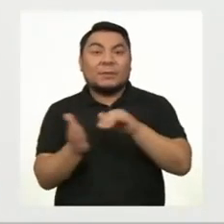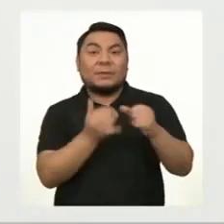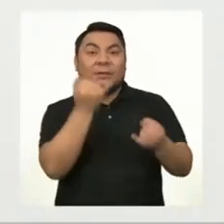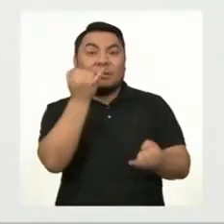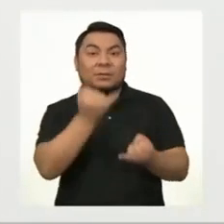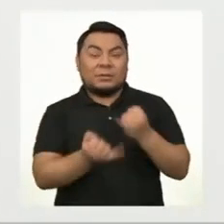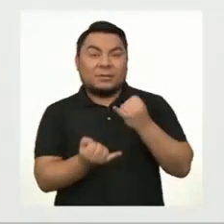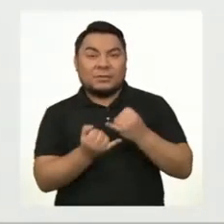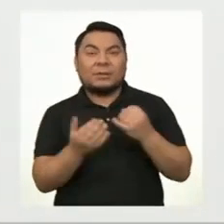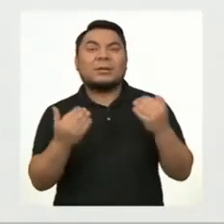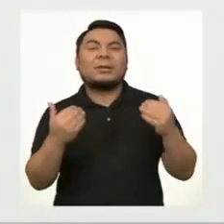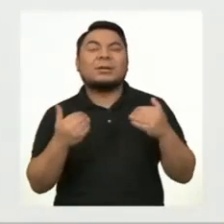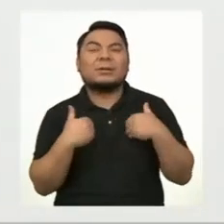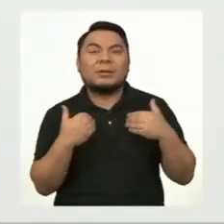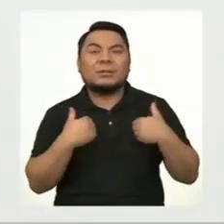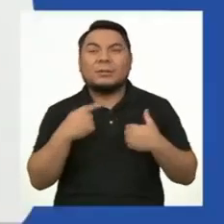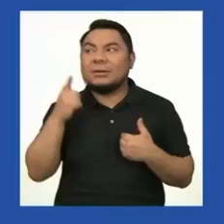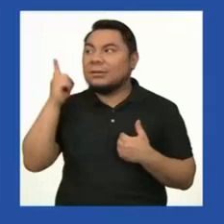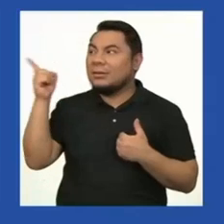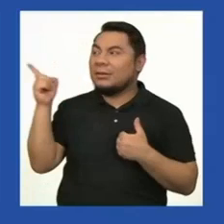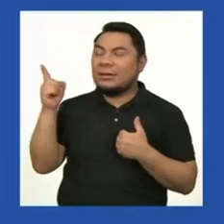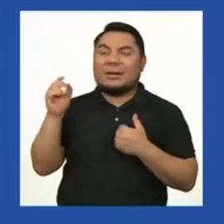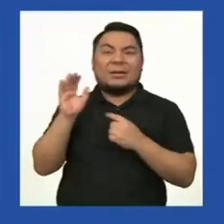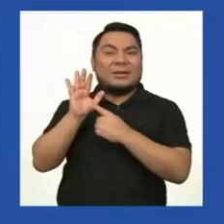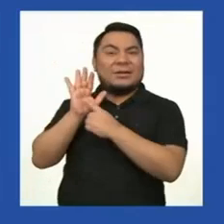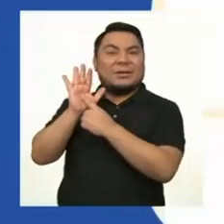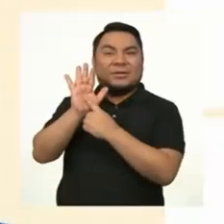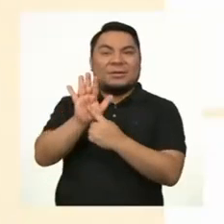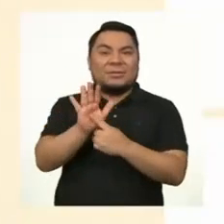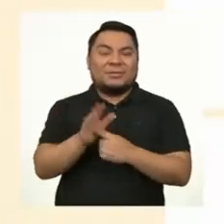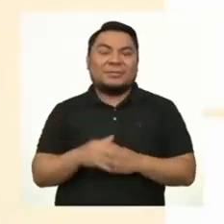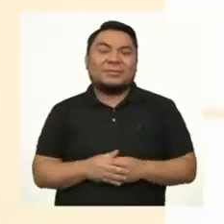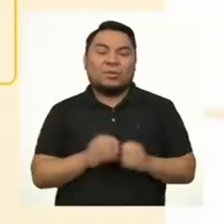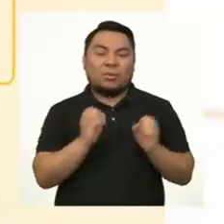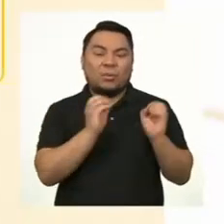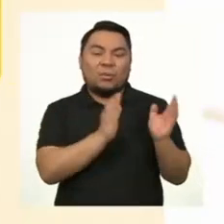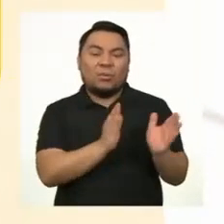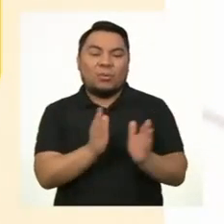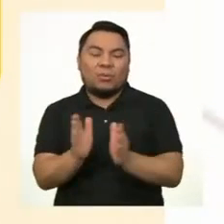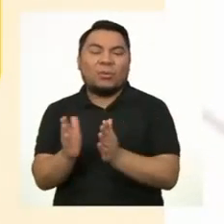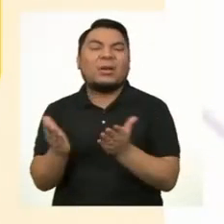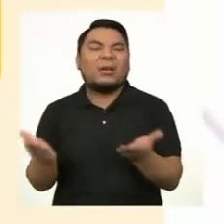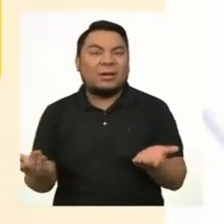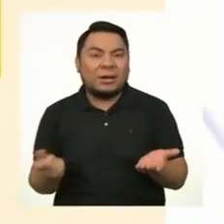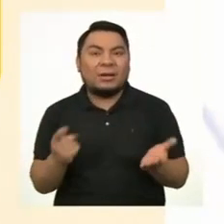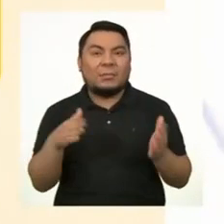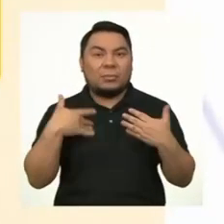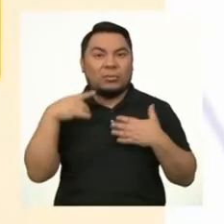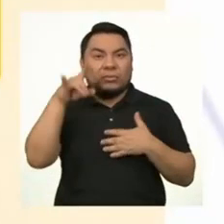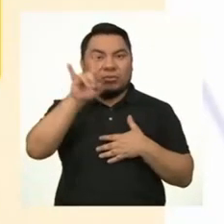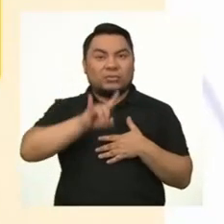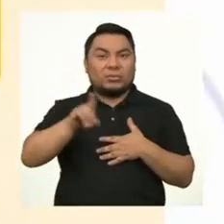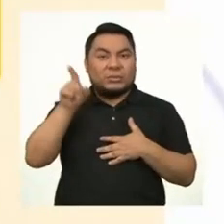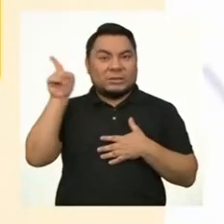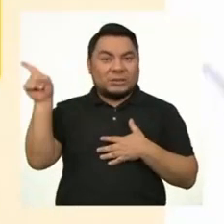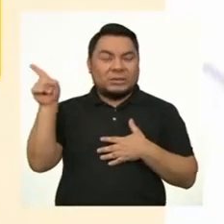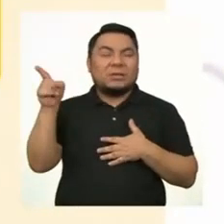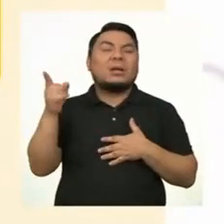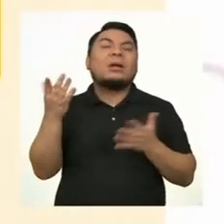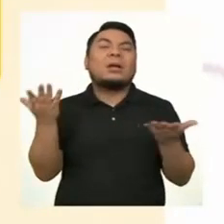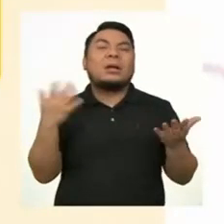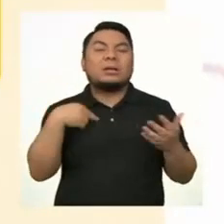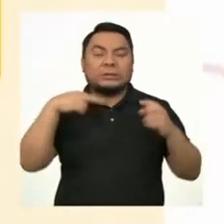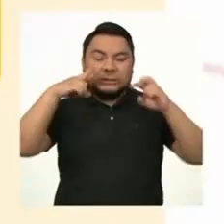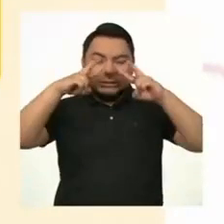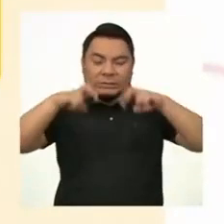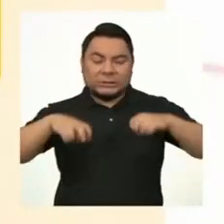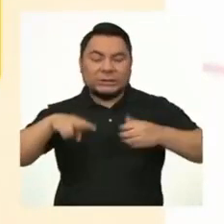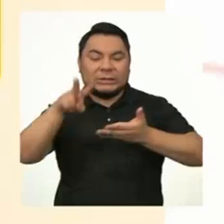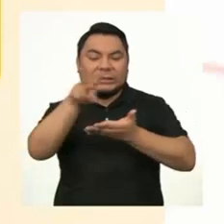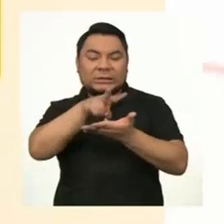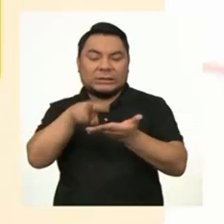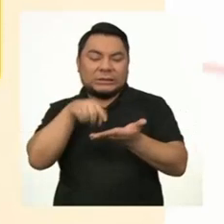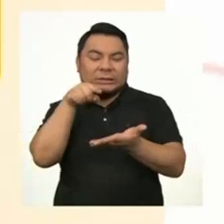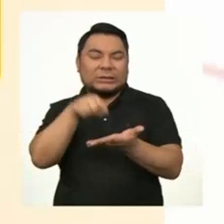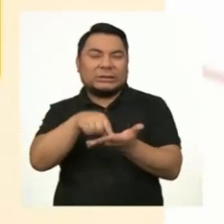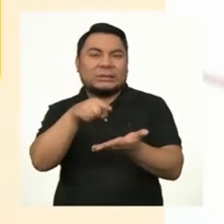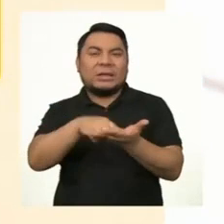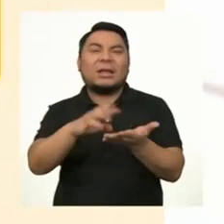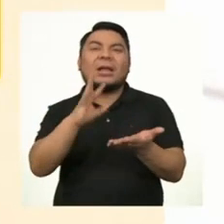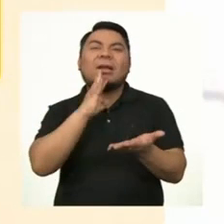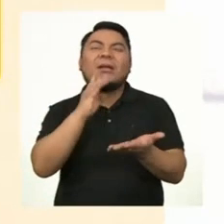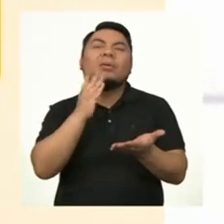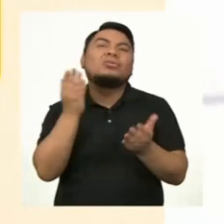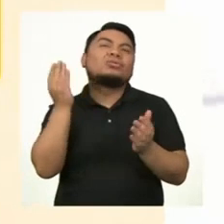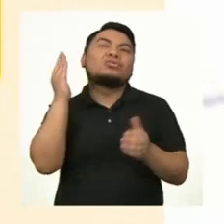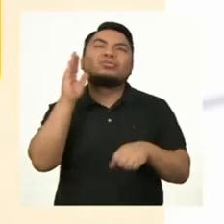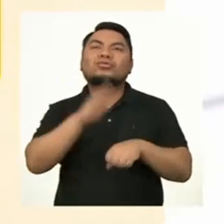último, tenemos este organizador. Este lo podemos usar si analizamos un texto en el que se hable